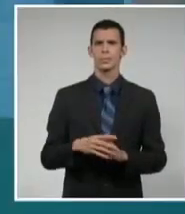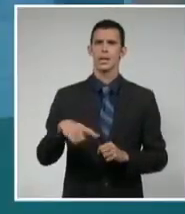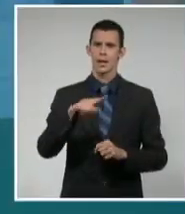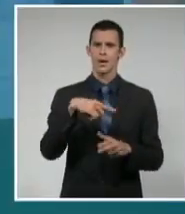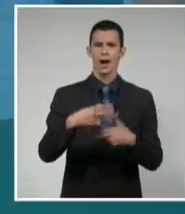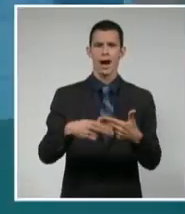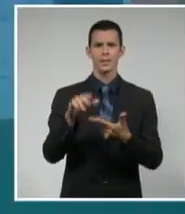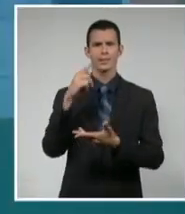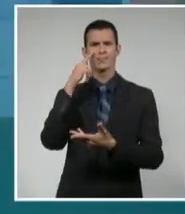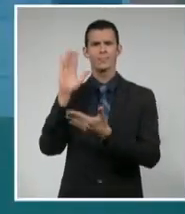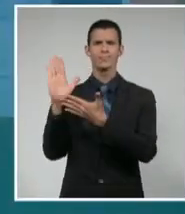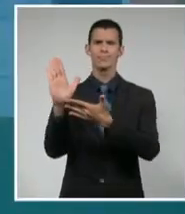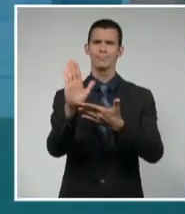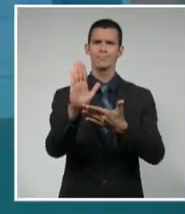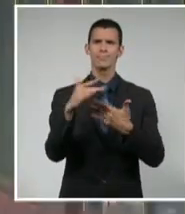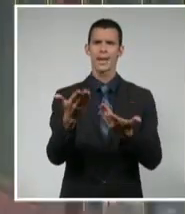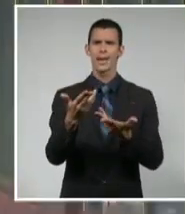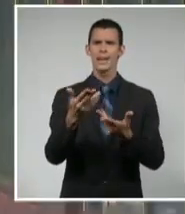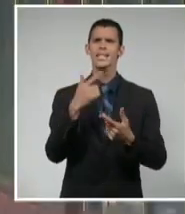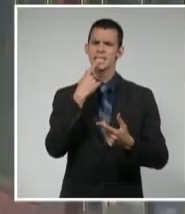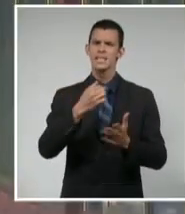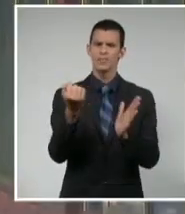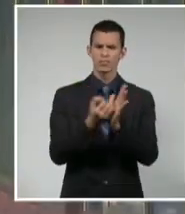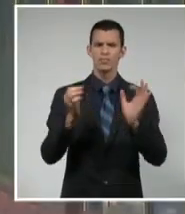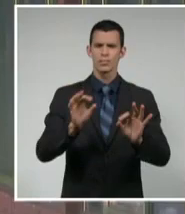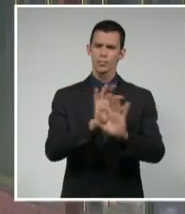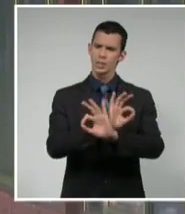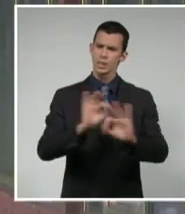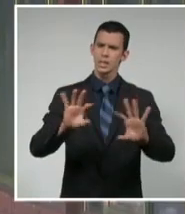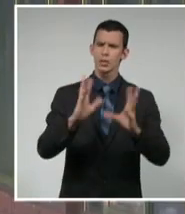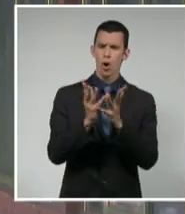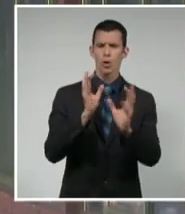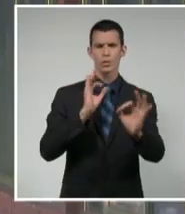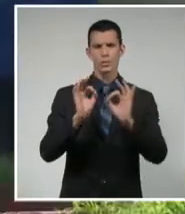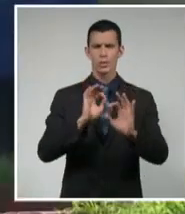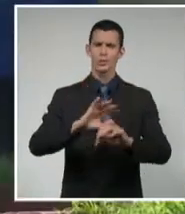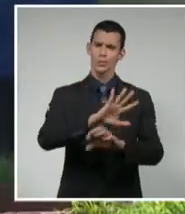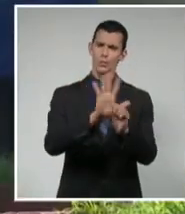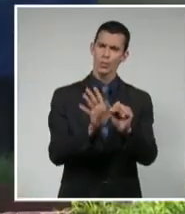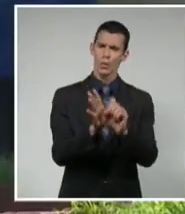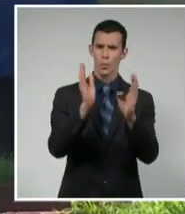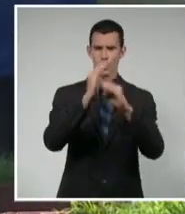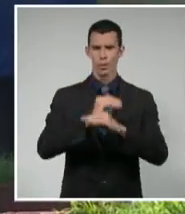y seguro. Desde Pinar del Río, Yoslaine Sánchez, Sistema Informativo de la Televisión Cubana.